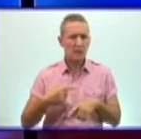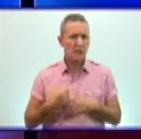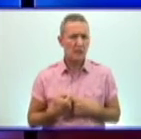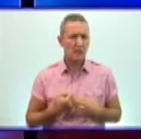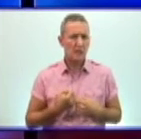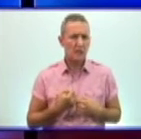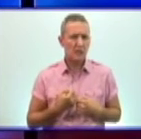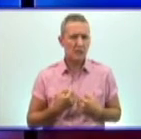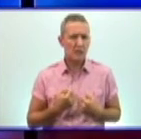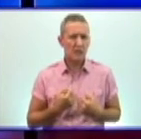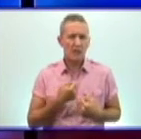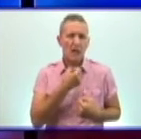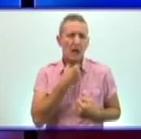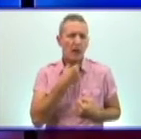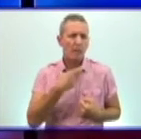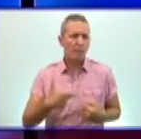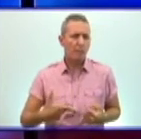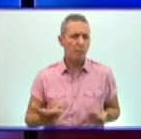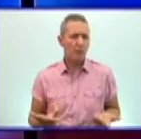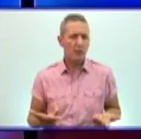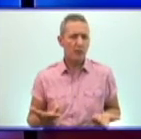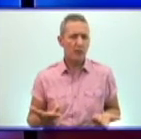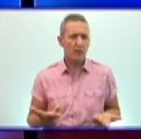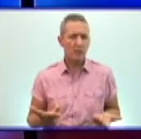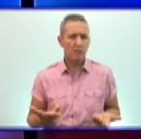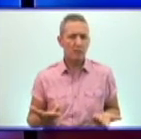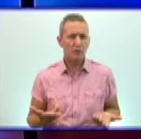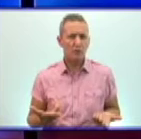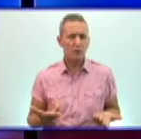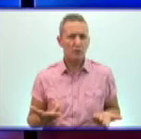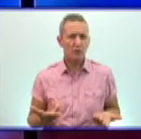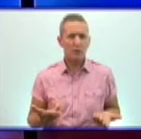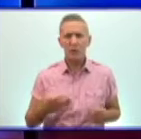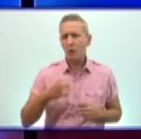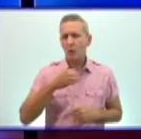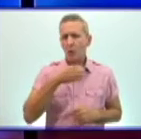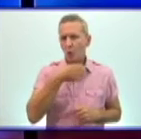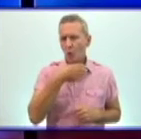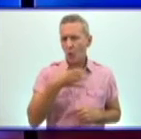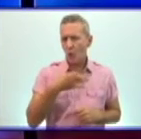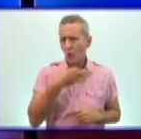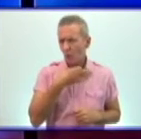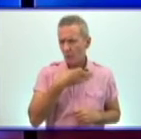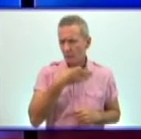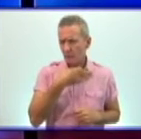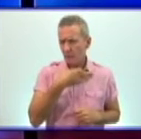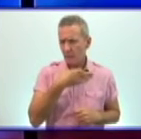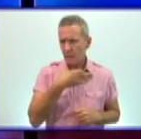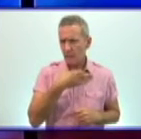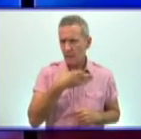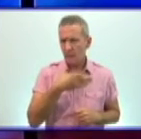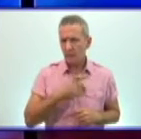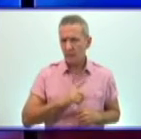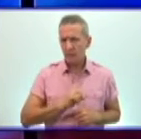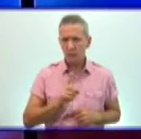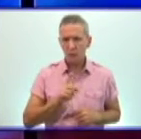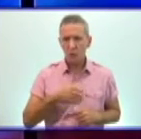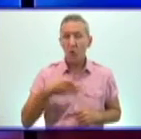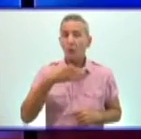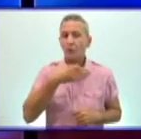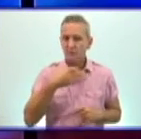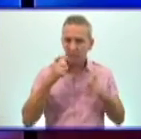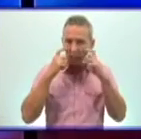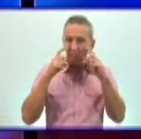caso es algo que desde el punto de vista de antojadizo se le ocurriera a Fidel. Fidel vivía